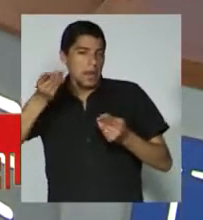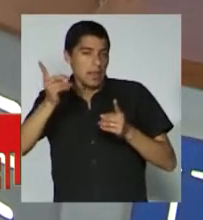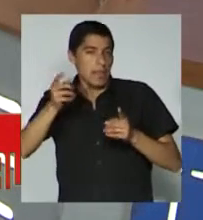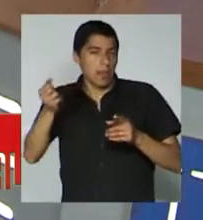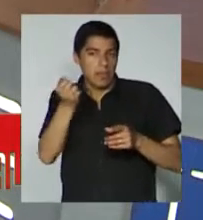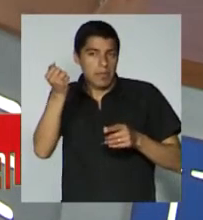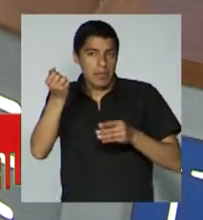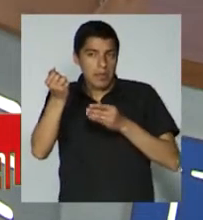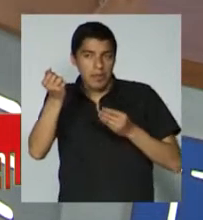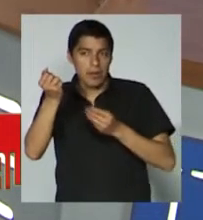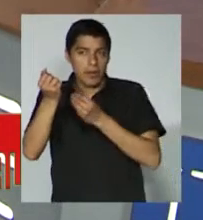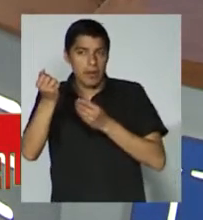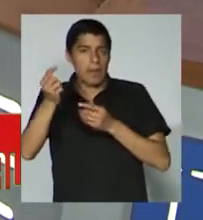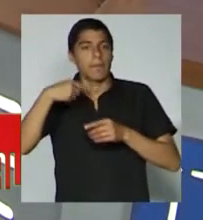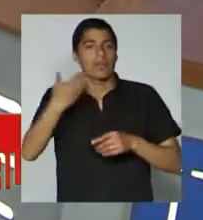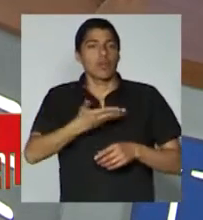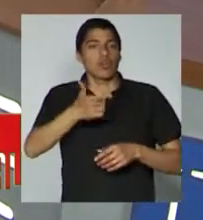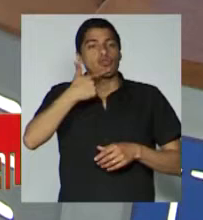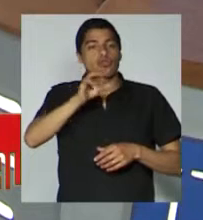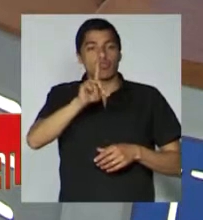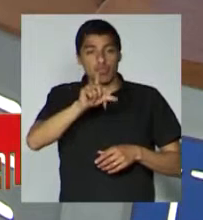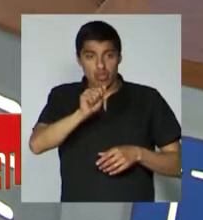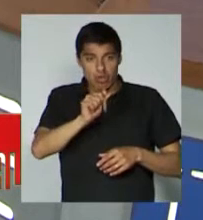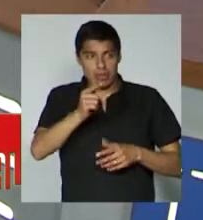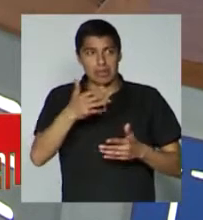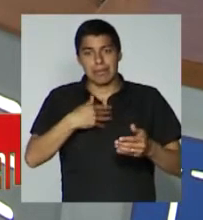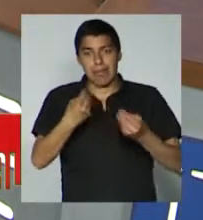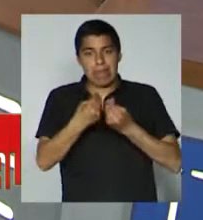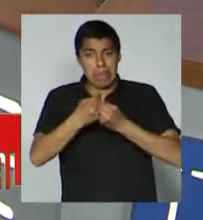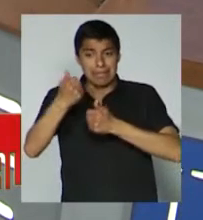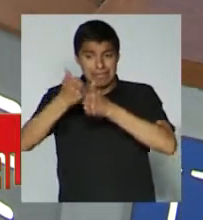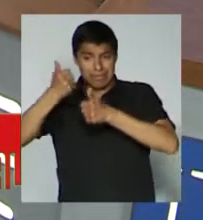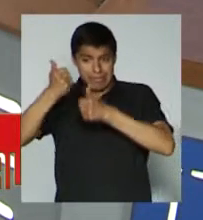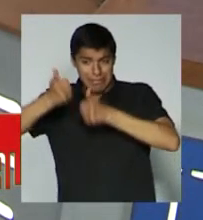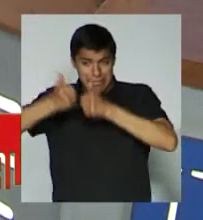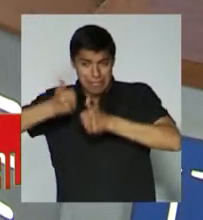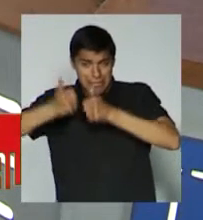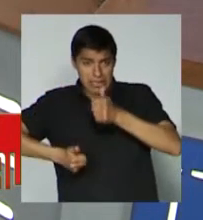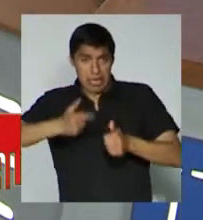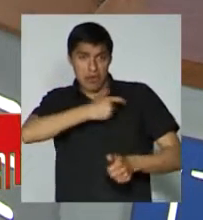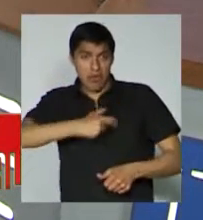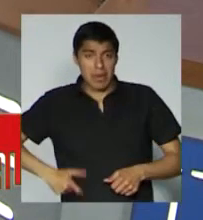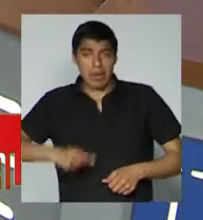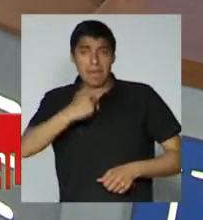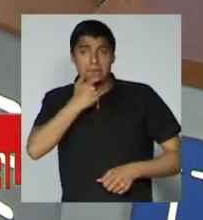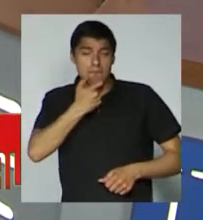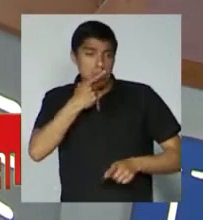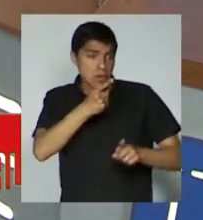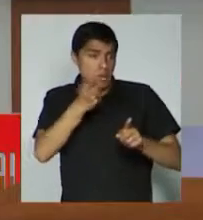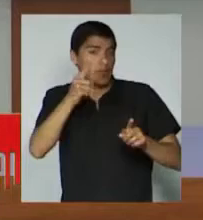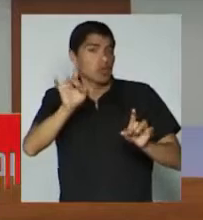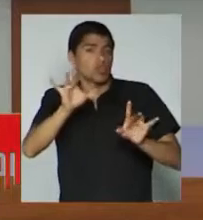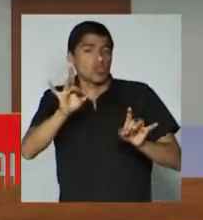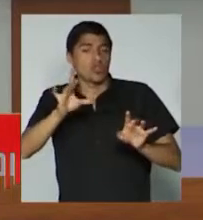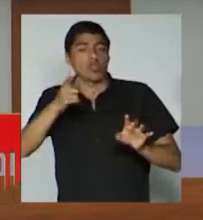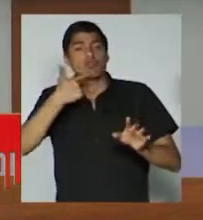quedó relegada por Felipe Solá, porque tenían demasiados competidores dentro de para gobernador en provincia de Buenos Aires quedó Felipe Solá, que tuvo